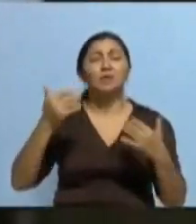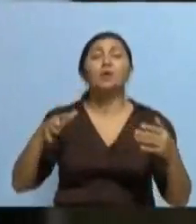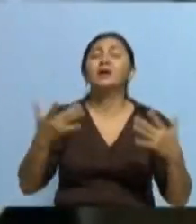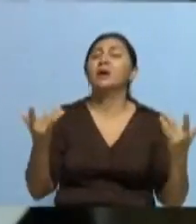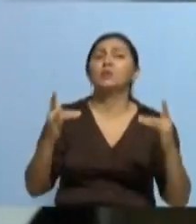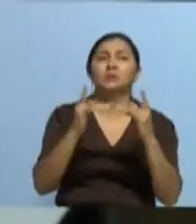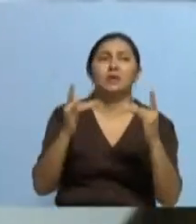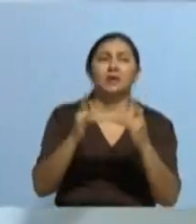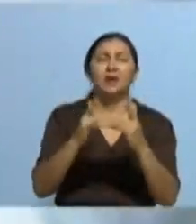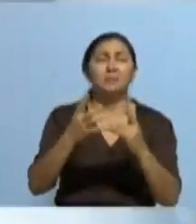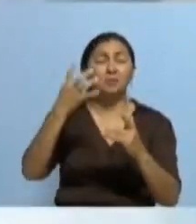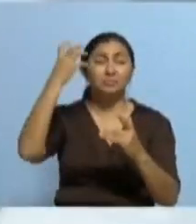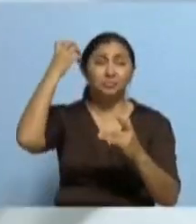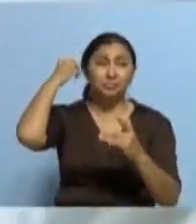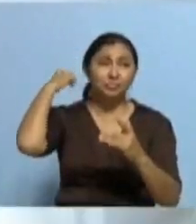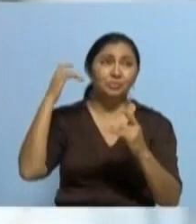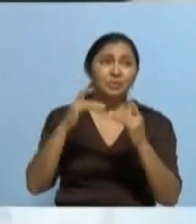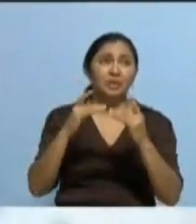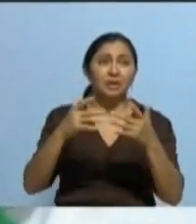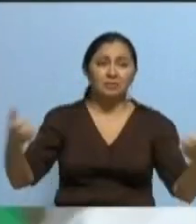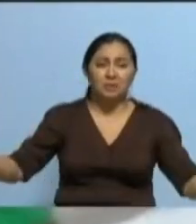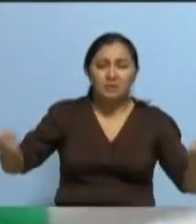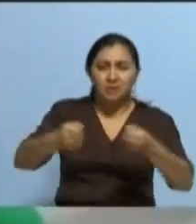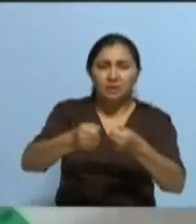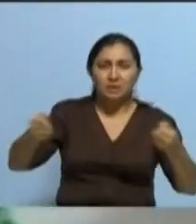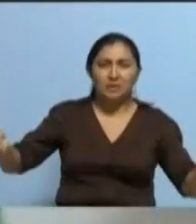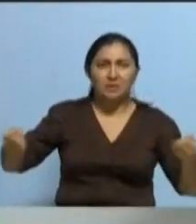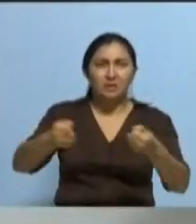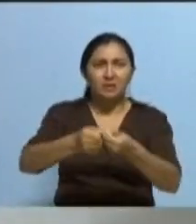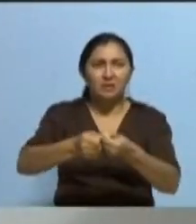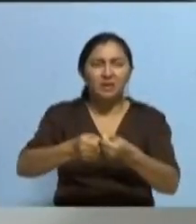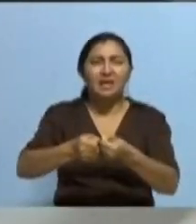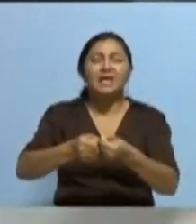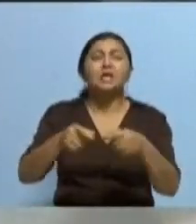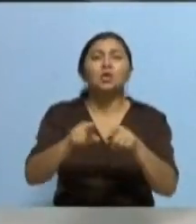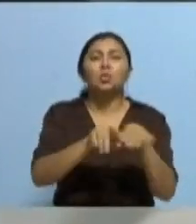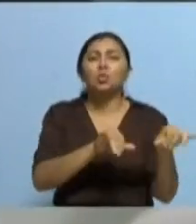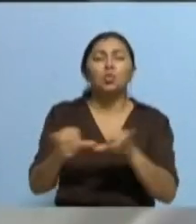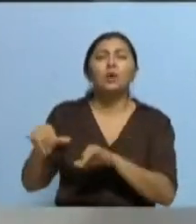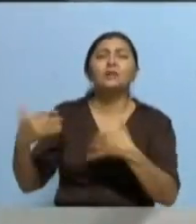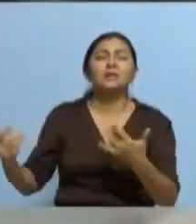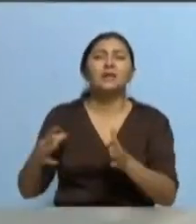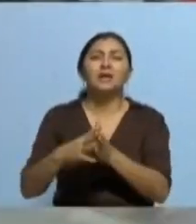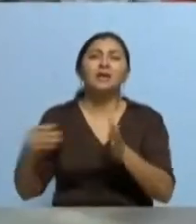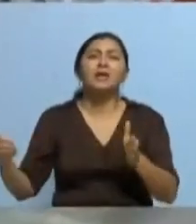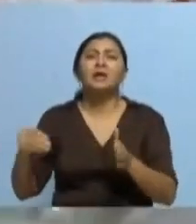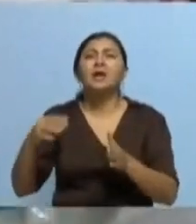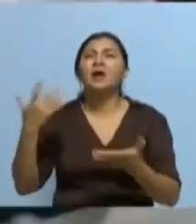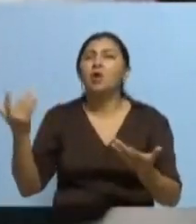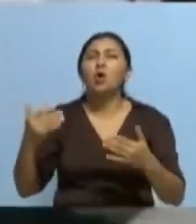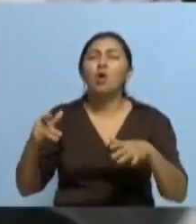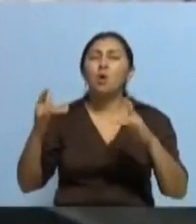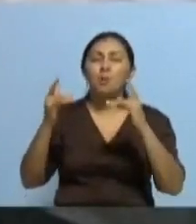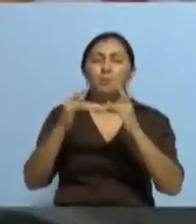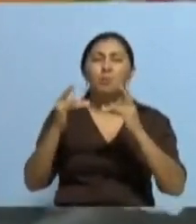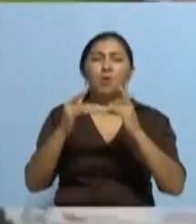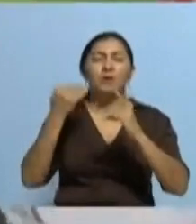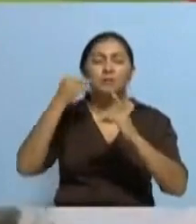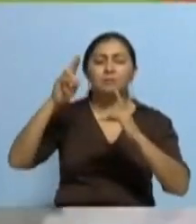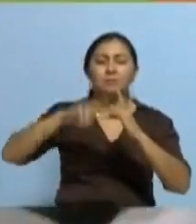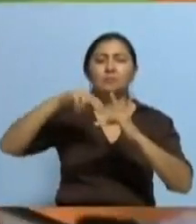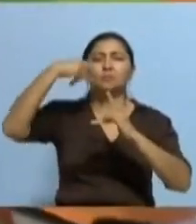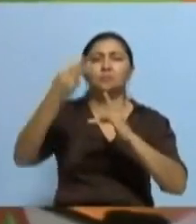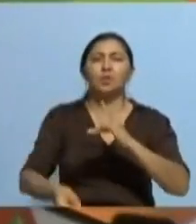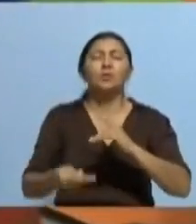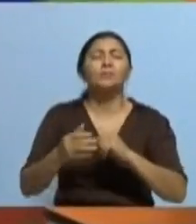cama, muy antigua por supuesto, pero es la inspiración para la canción La Tumba Catre. Aquí la tenemos a La Tumba Catre, qué linda, ¿eh? Pero